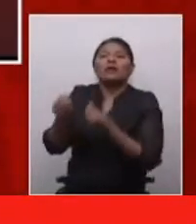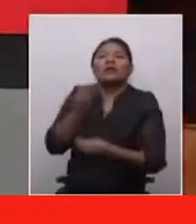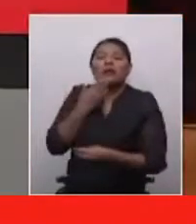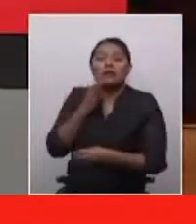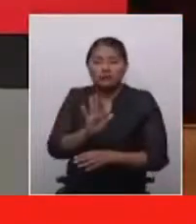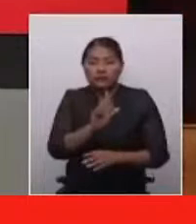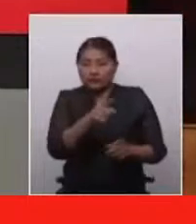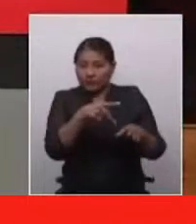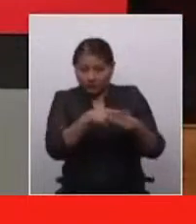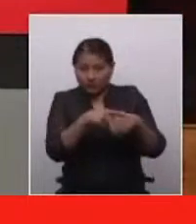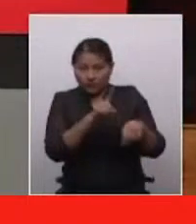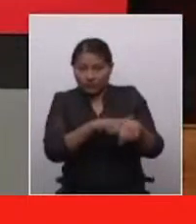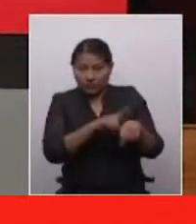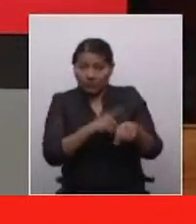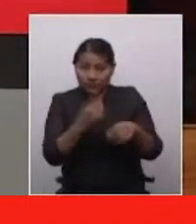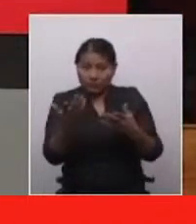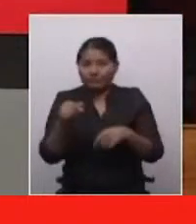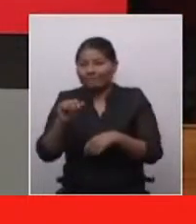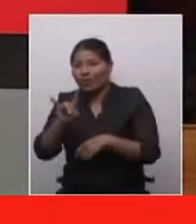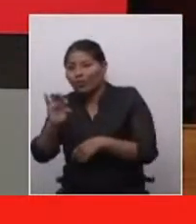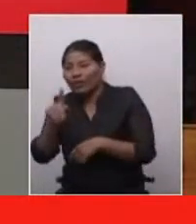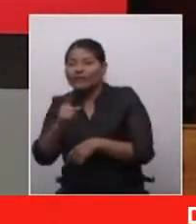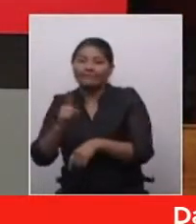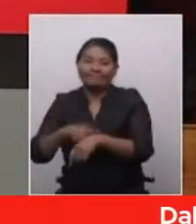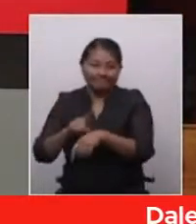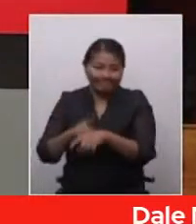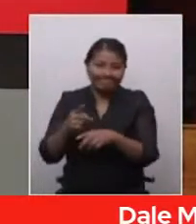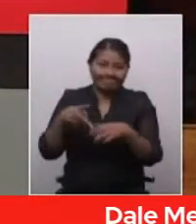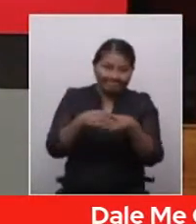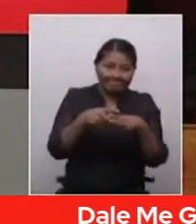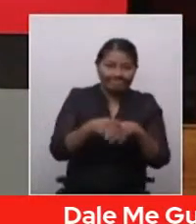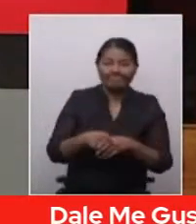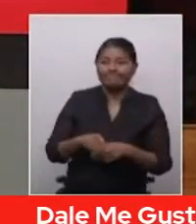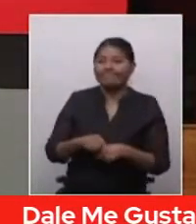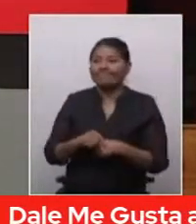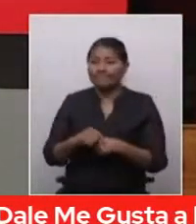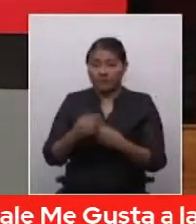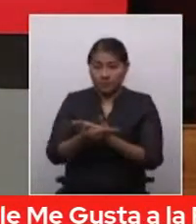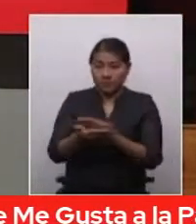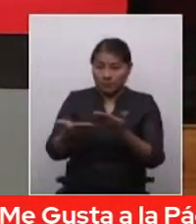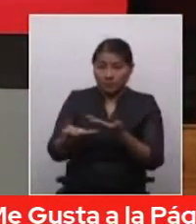tiempo cumplido, señor Castro, tiempo cumplido, señor Urresti, muchas gracias.